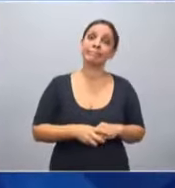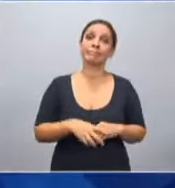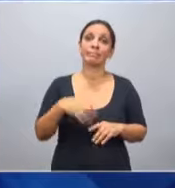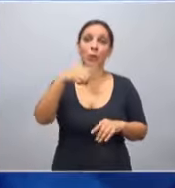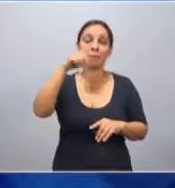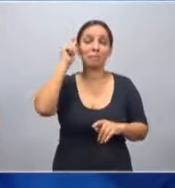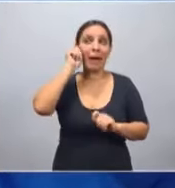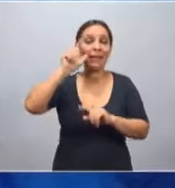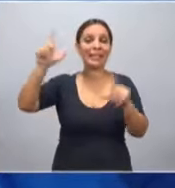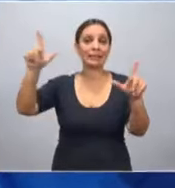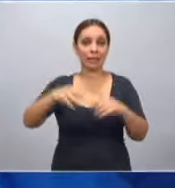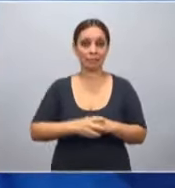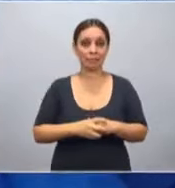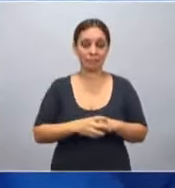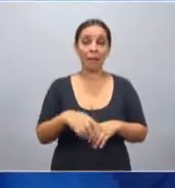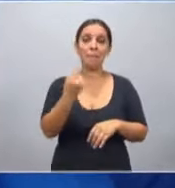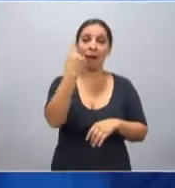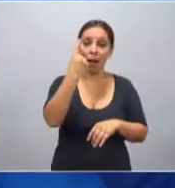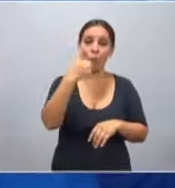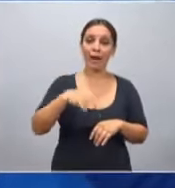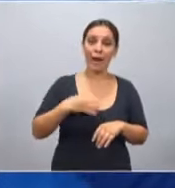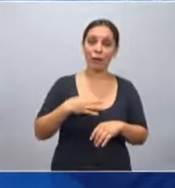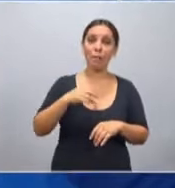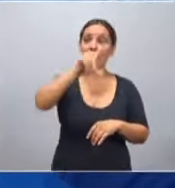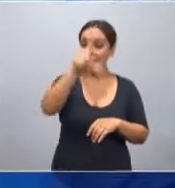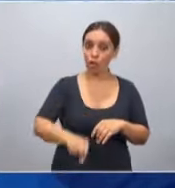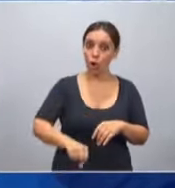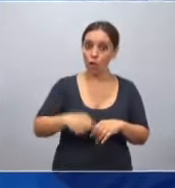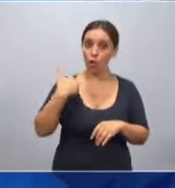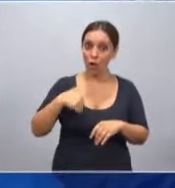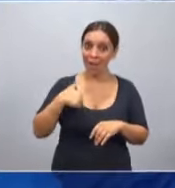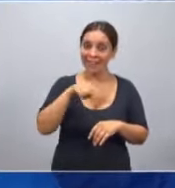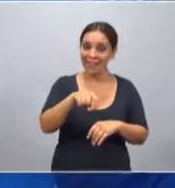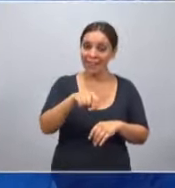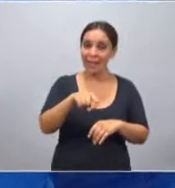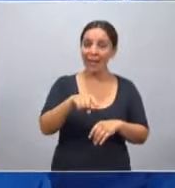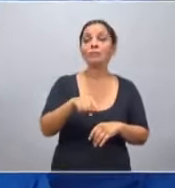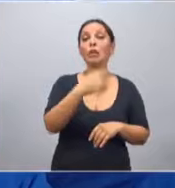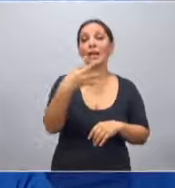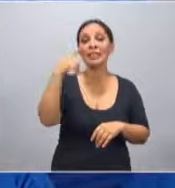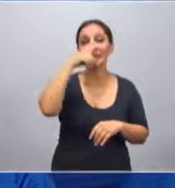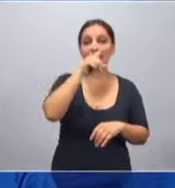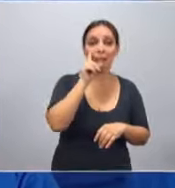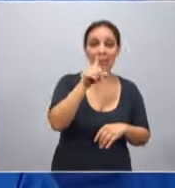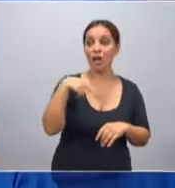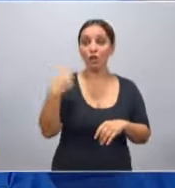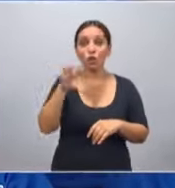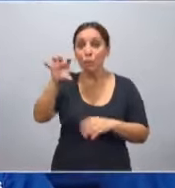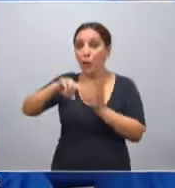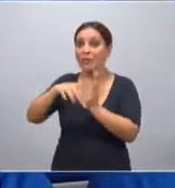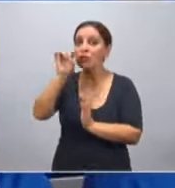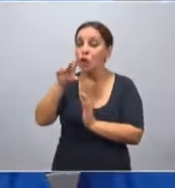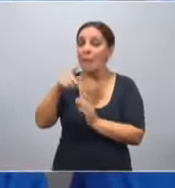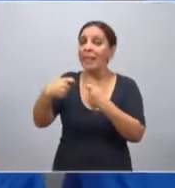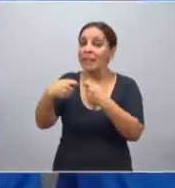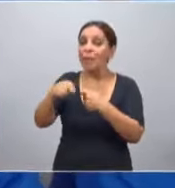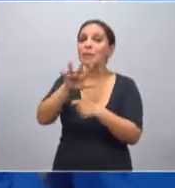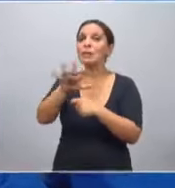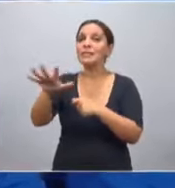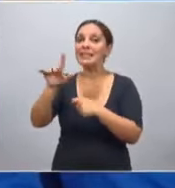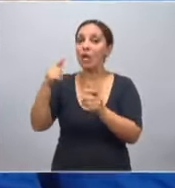un año y todo el país 47000 nosotros por mes 55000 millones de pesos y por año